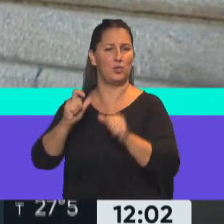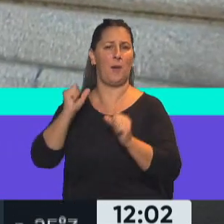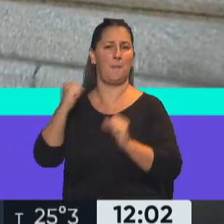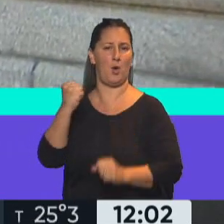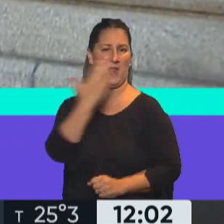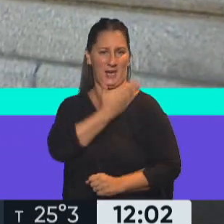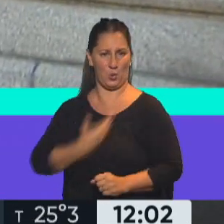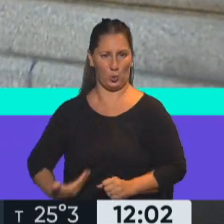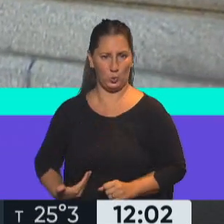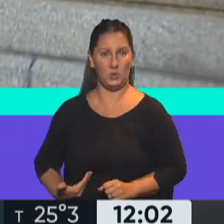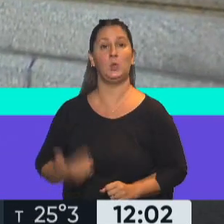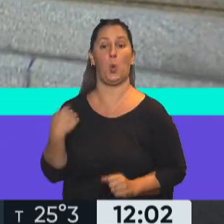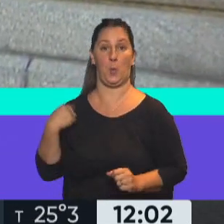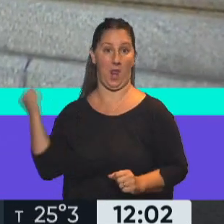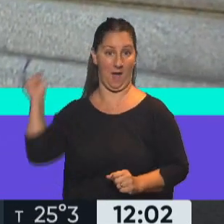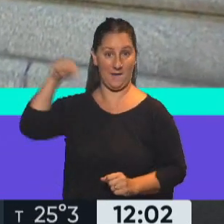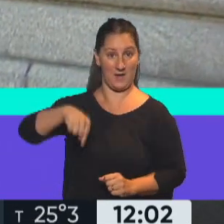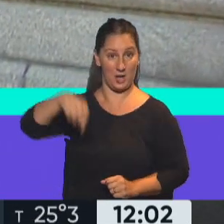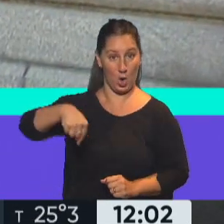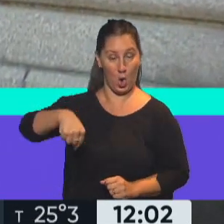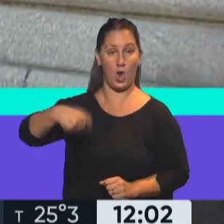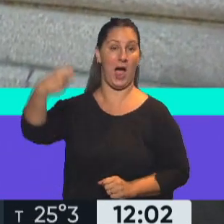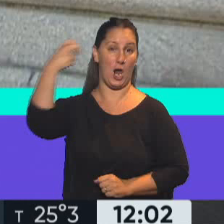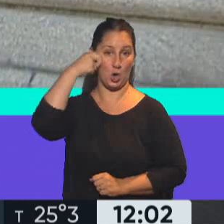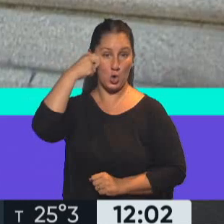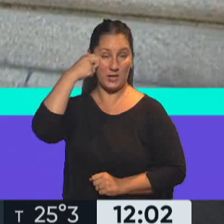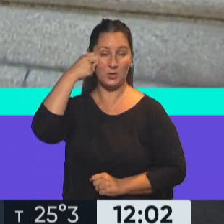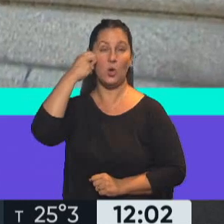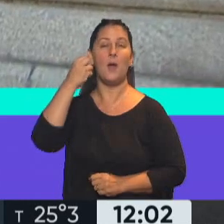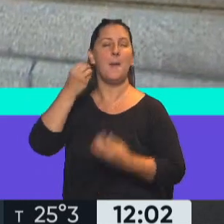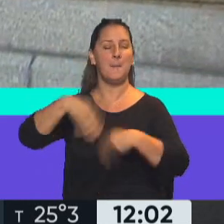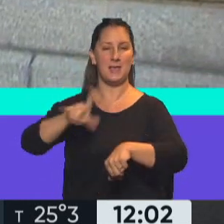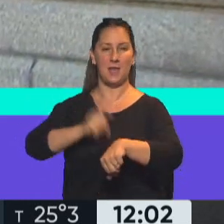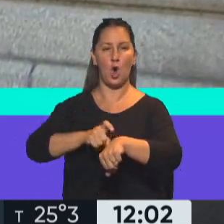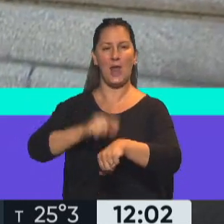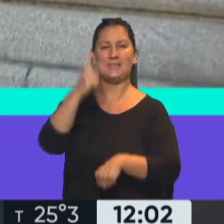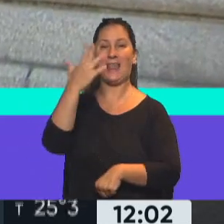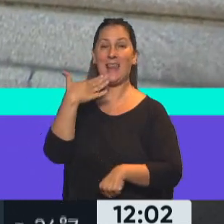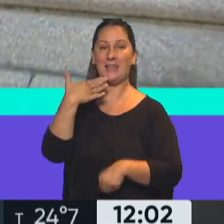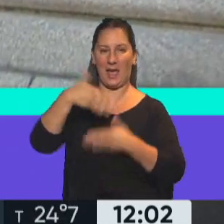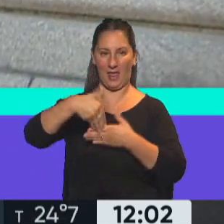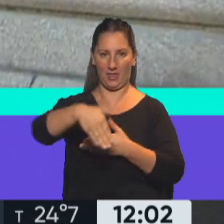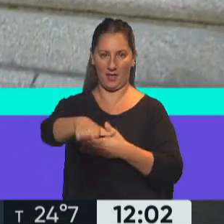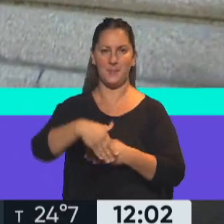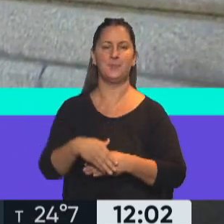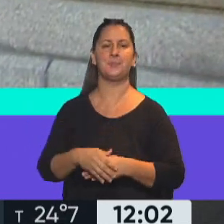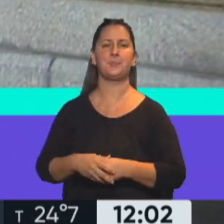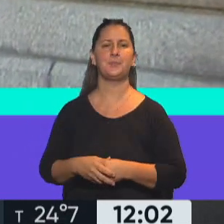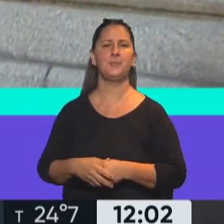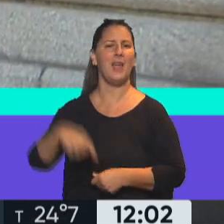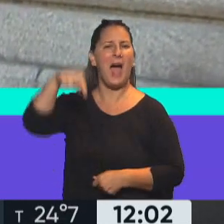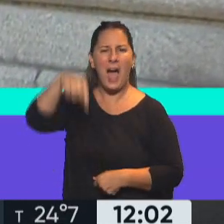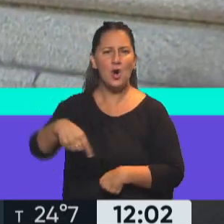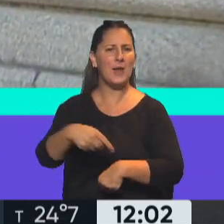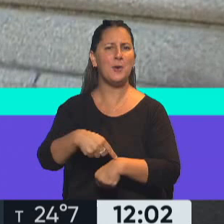Ejecutivo Nacional que van a venir aquí al Congreso de la Nación a partir de las 3 de la tarde. ¿Qué es lo que está pasando en